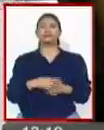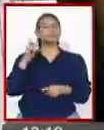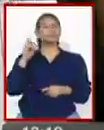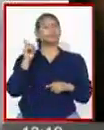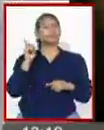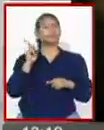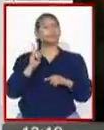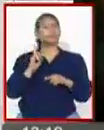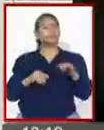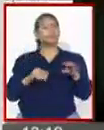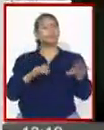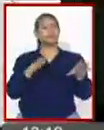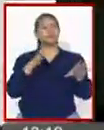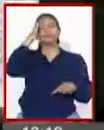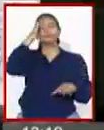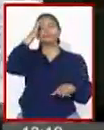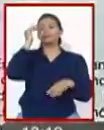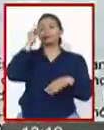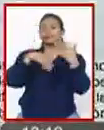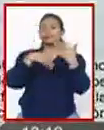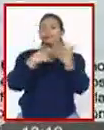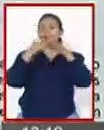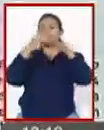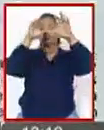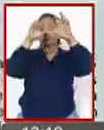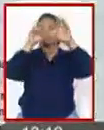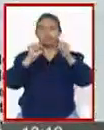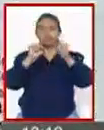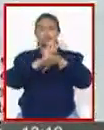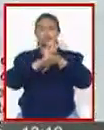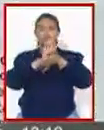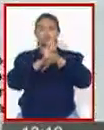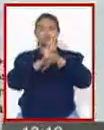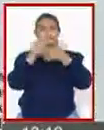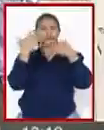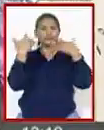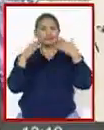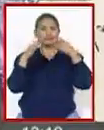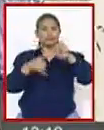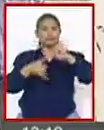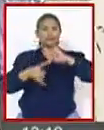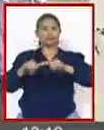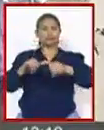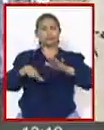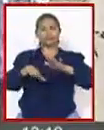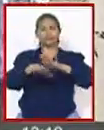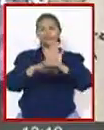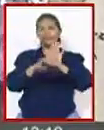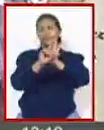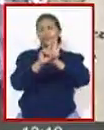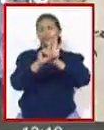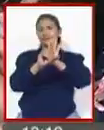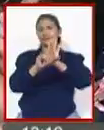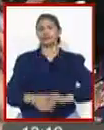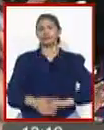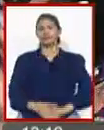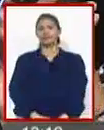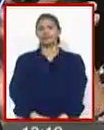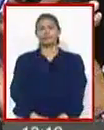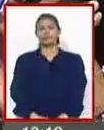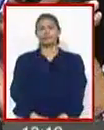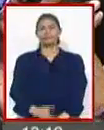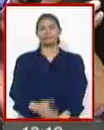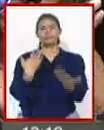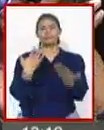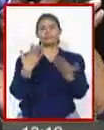es viable, ya que toda la estructura de la papeleta se encuentra diseñado en base a una ley. Ya menciono, hay un